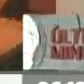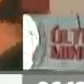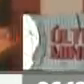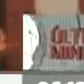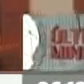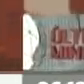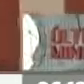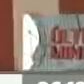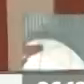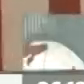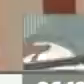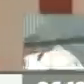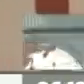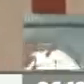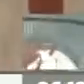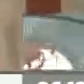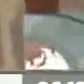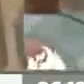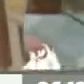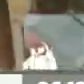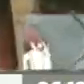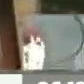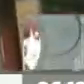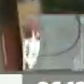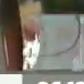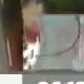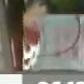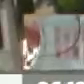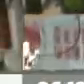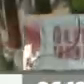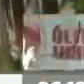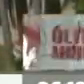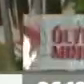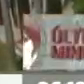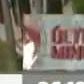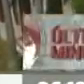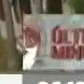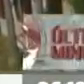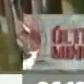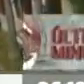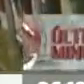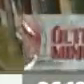población venezolana. Desde el Palacio de Miraflores despedimos esta transmisión.